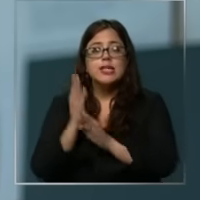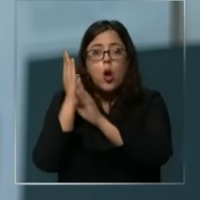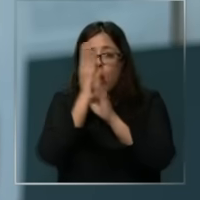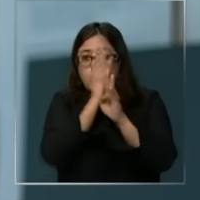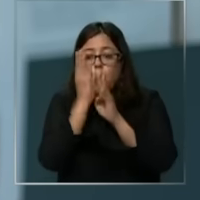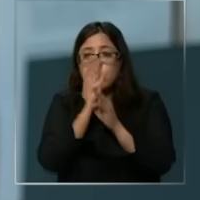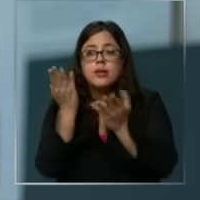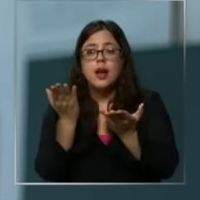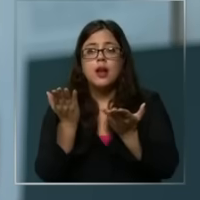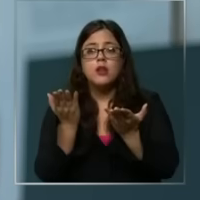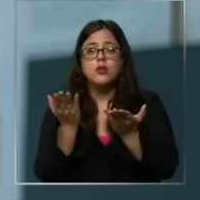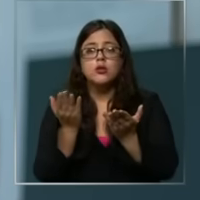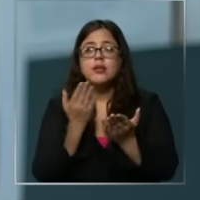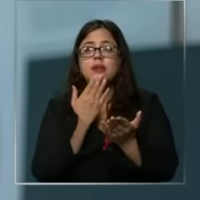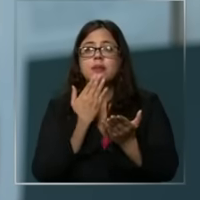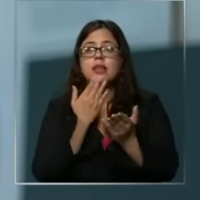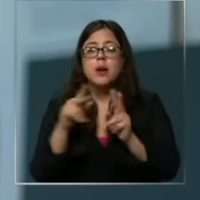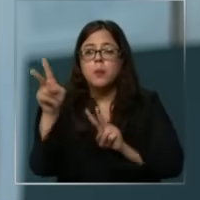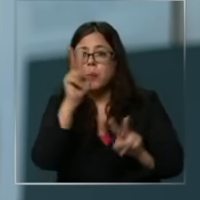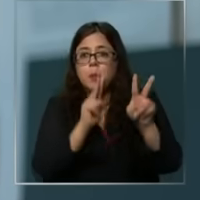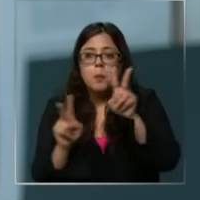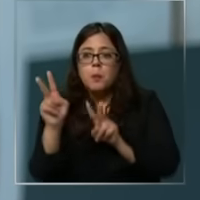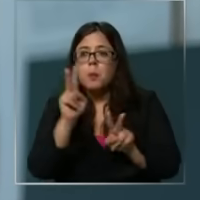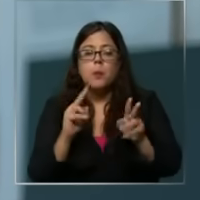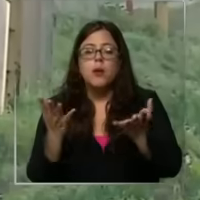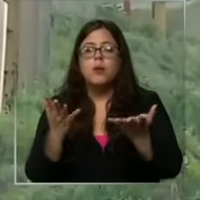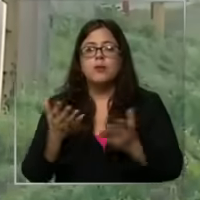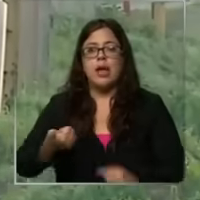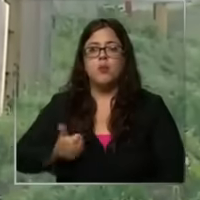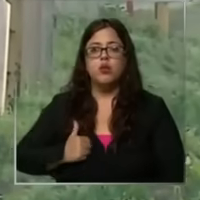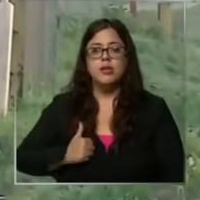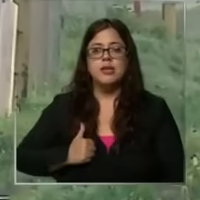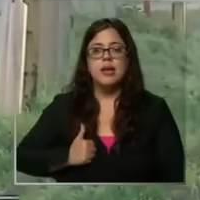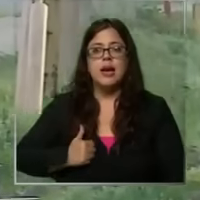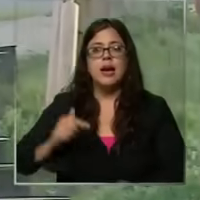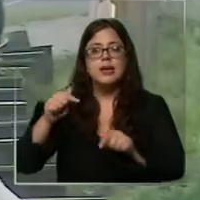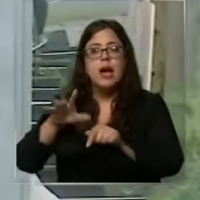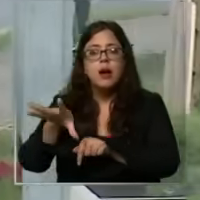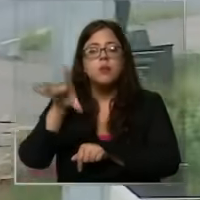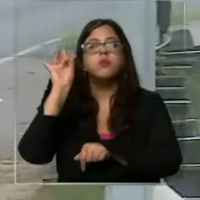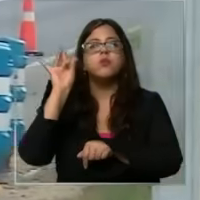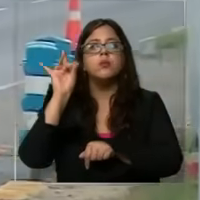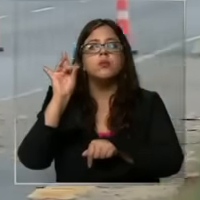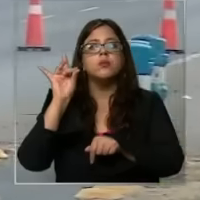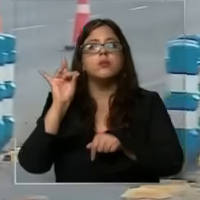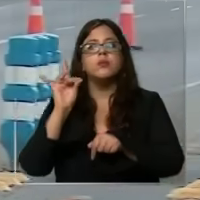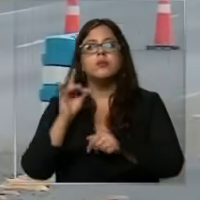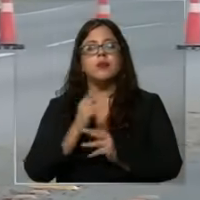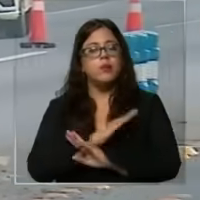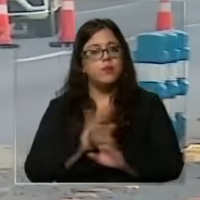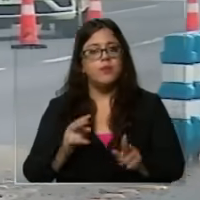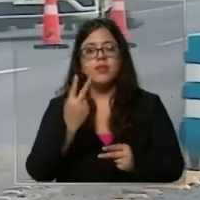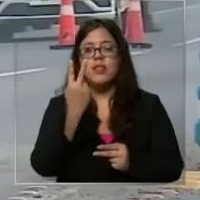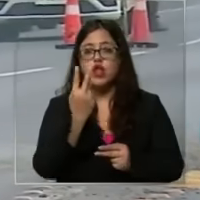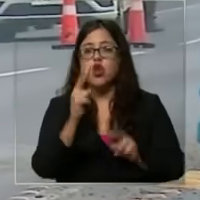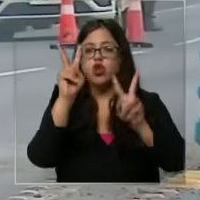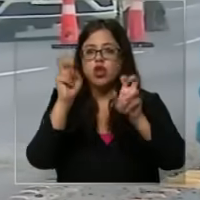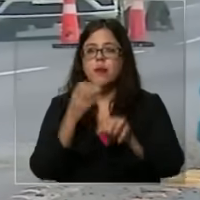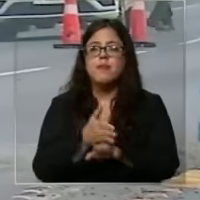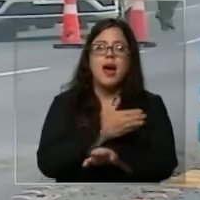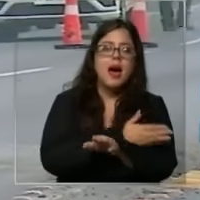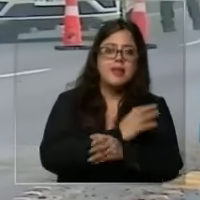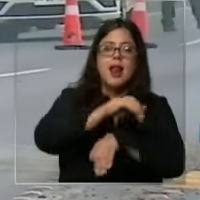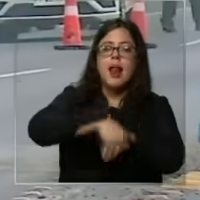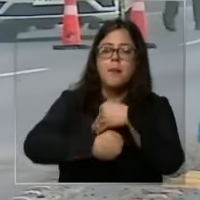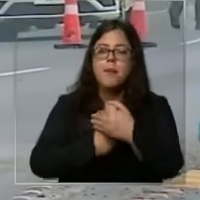y principalmente para distraer la acción de la policía. Y es que el hallazgo era ya el punto cúlmine de dos incidentes previos de esa